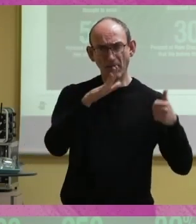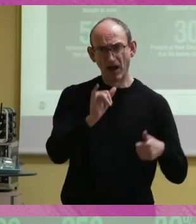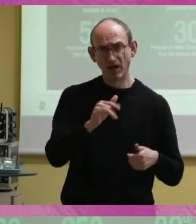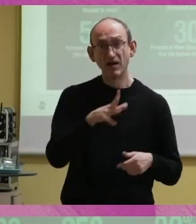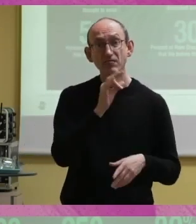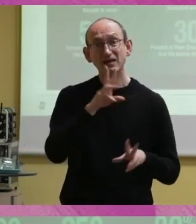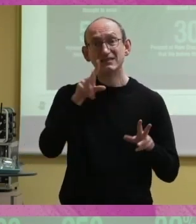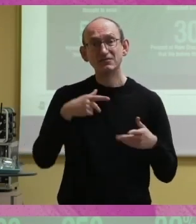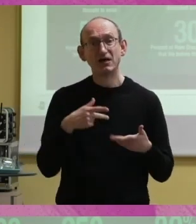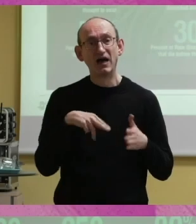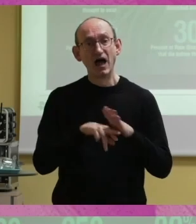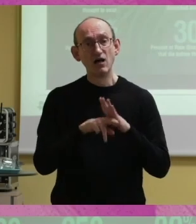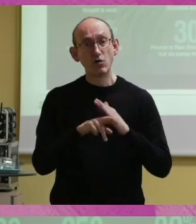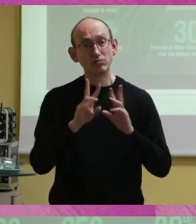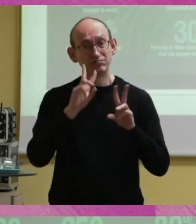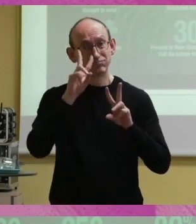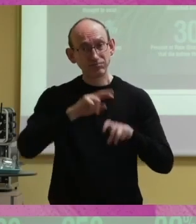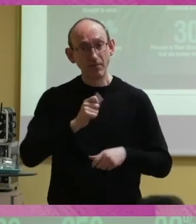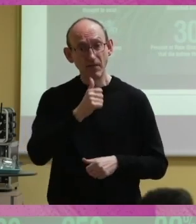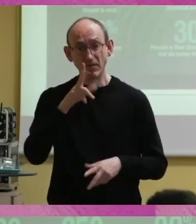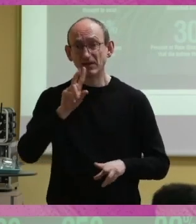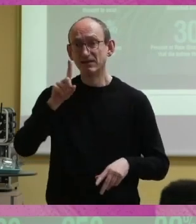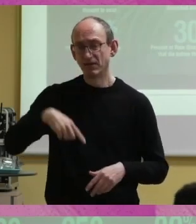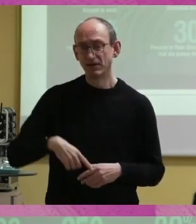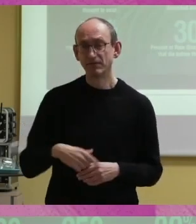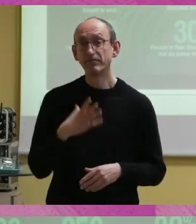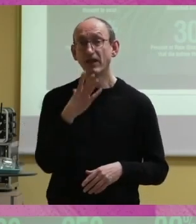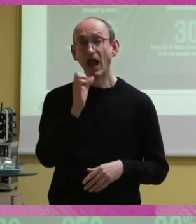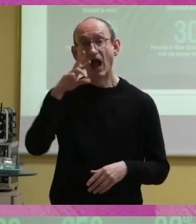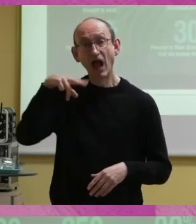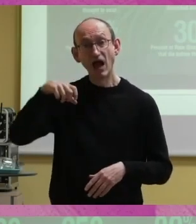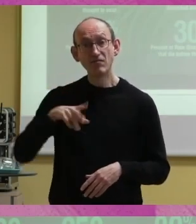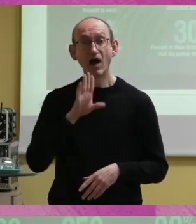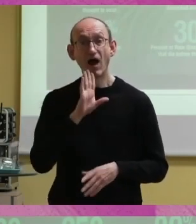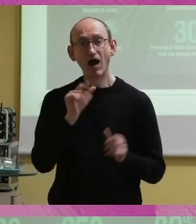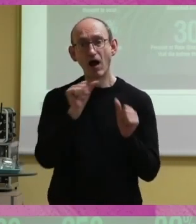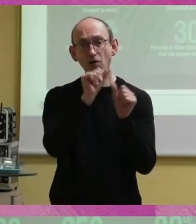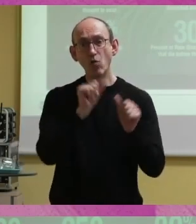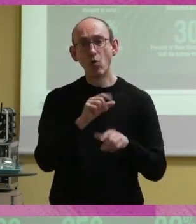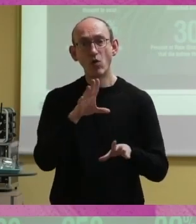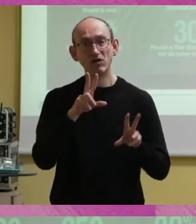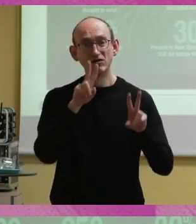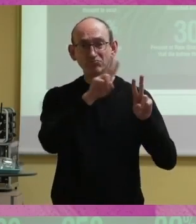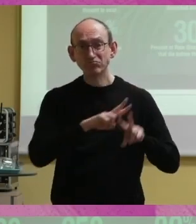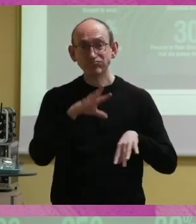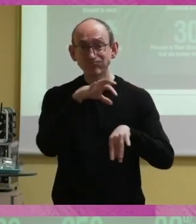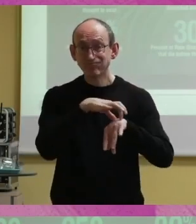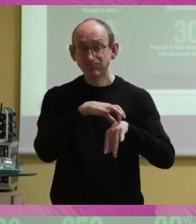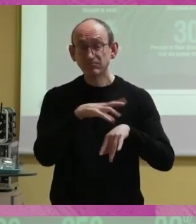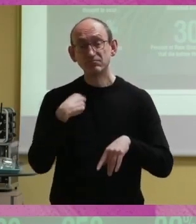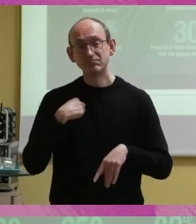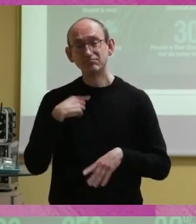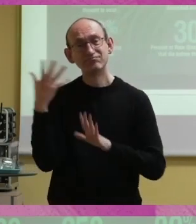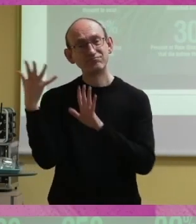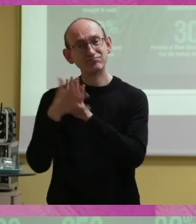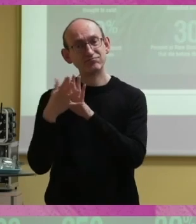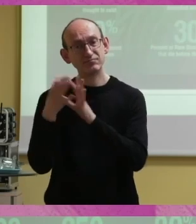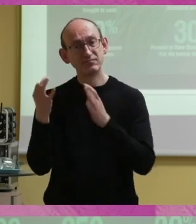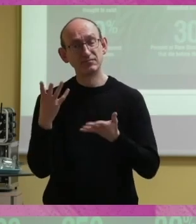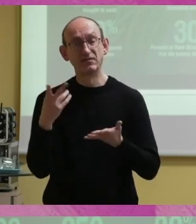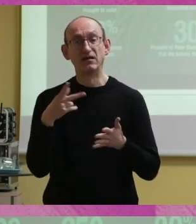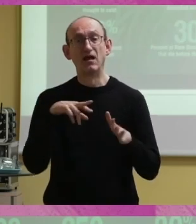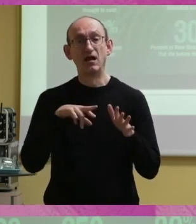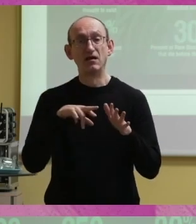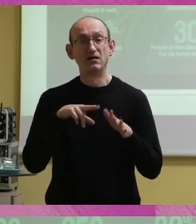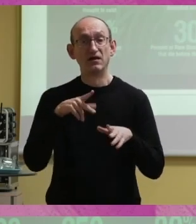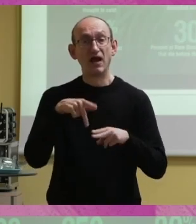con las herramientas. Carmen nos ha hablado de estos modelos de estudio de enfermedades, y os hablaré yo también de algunas herramientas nuevas